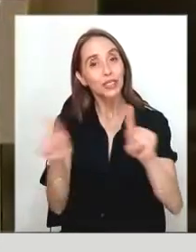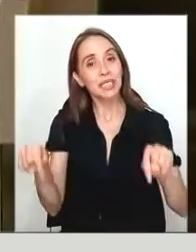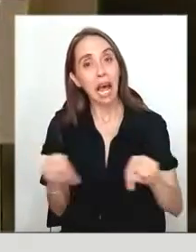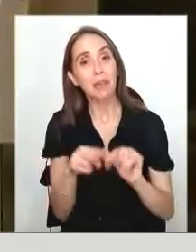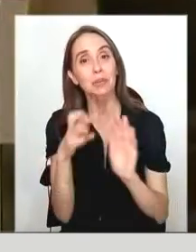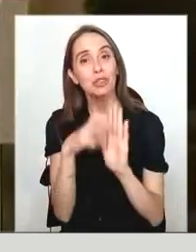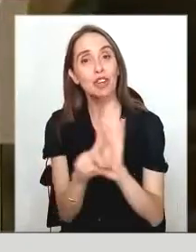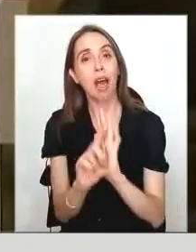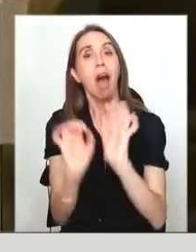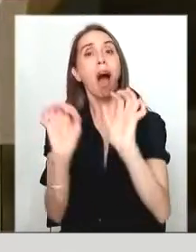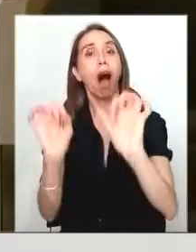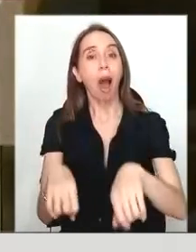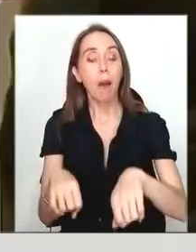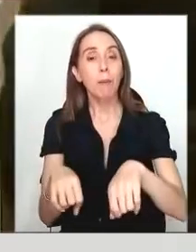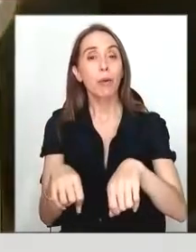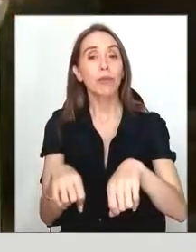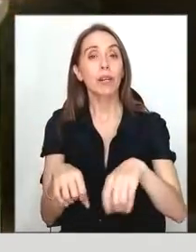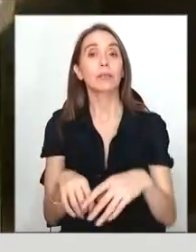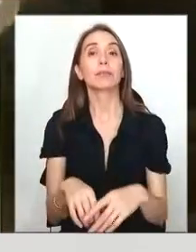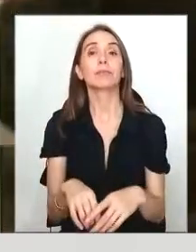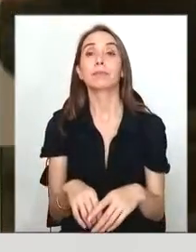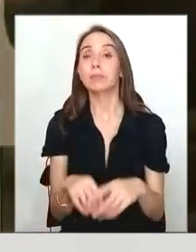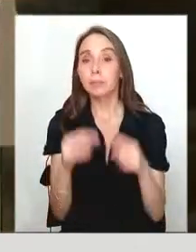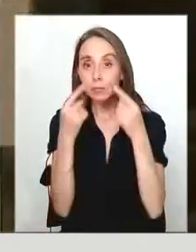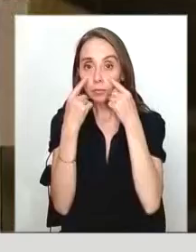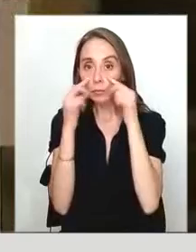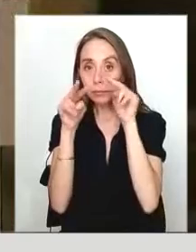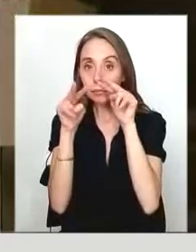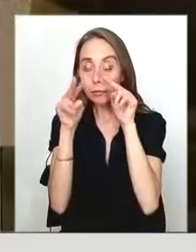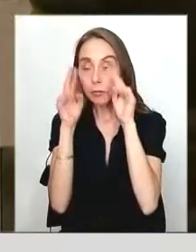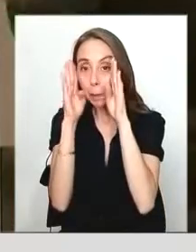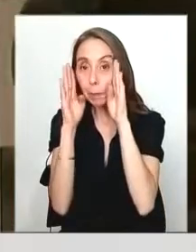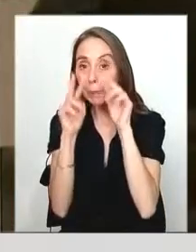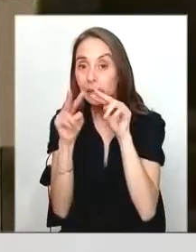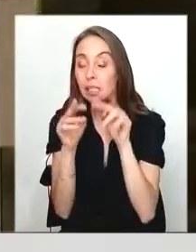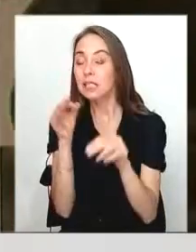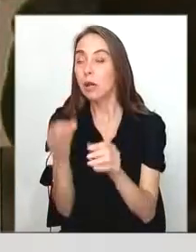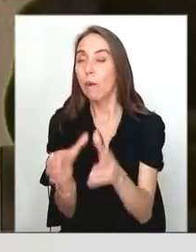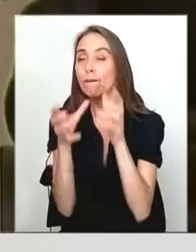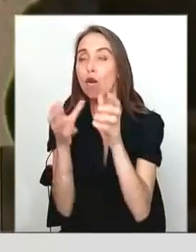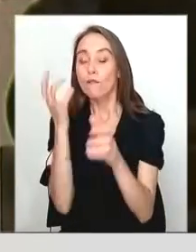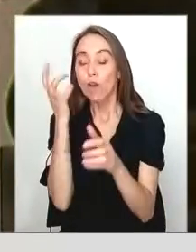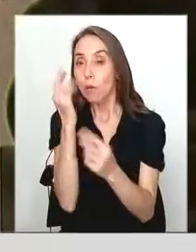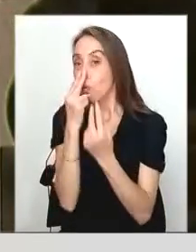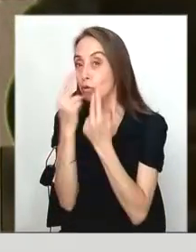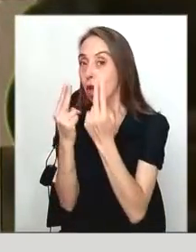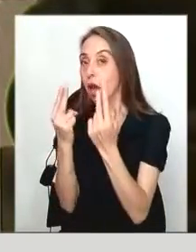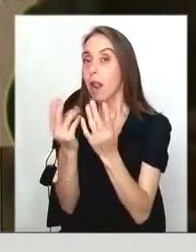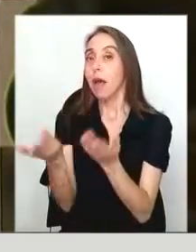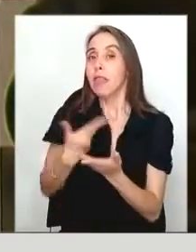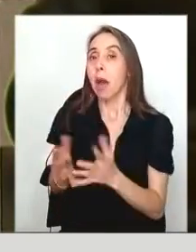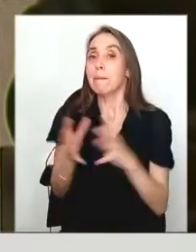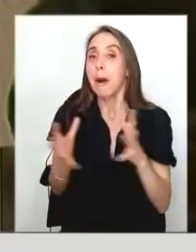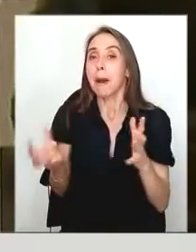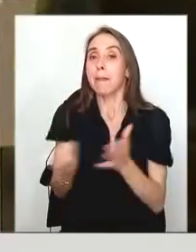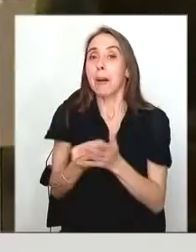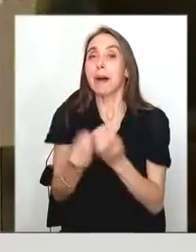y estar pendientes, porque seguramente el fútbol femenino nos va a seguir dando grandes alegrías. Gracias, presidente, gracias, ministra.